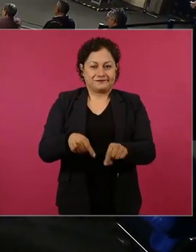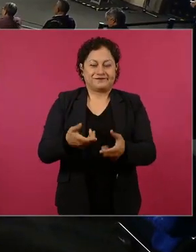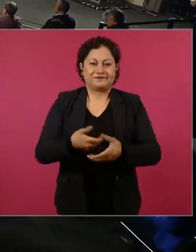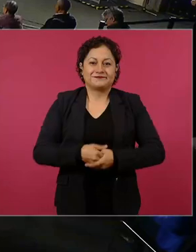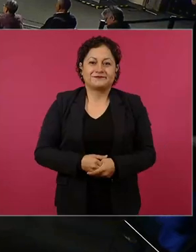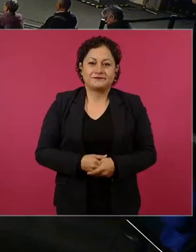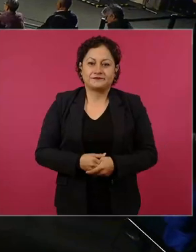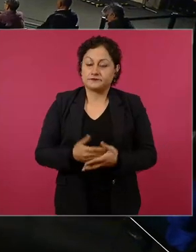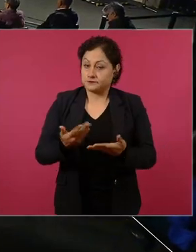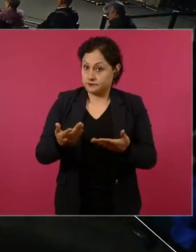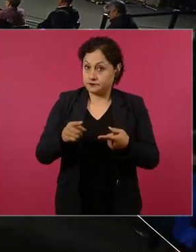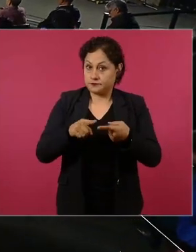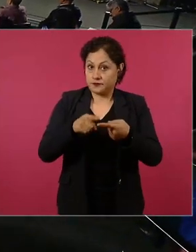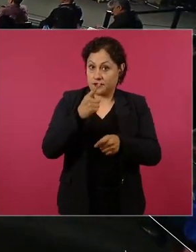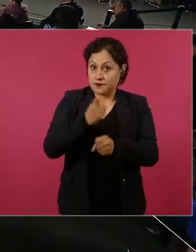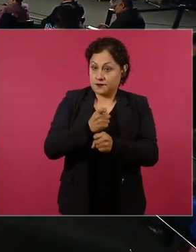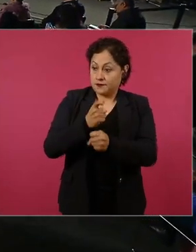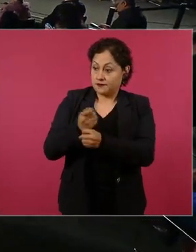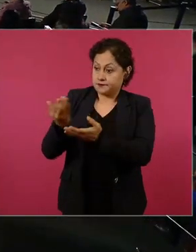con el procurador